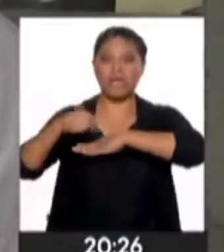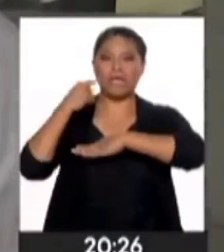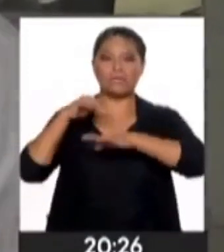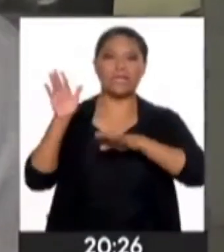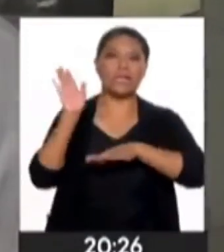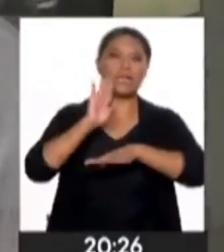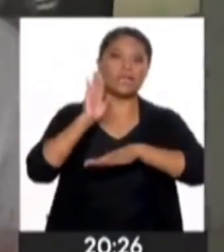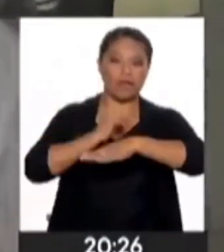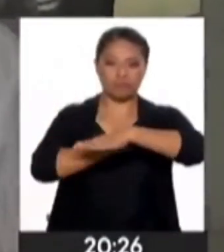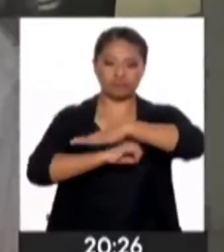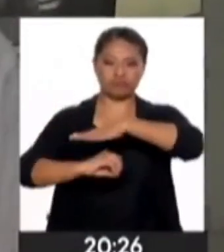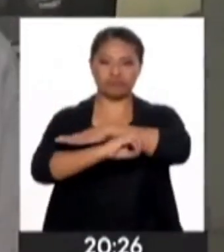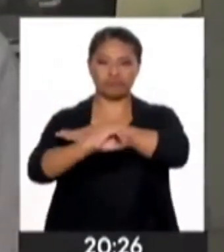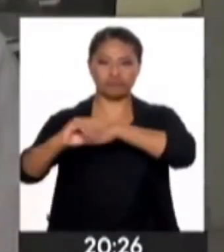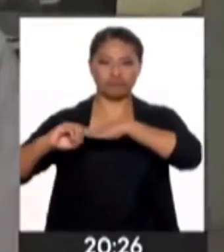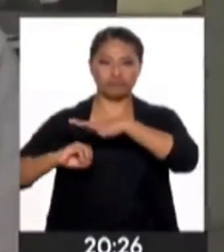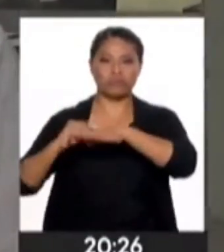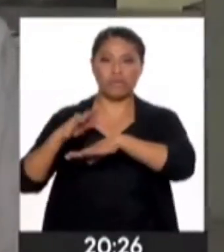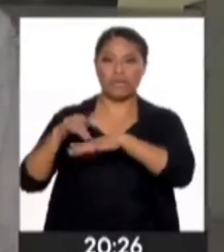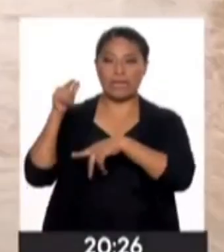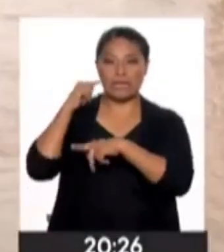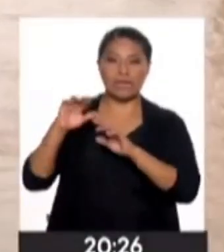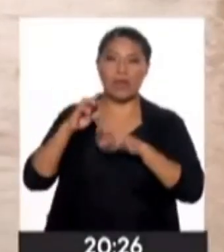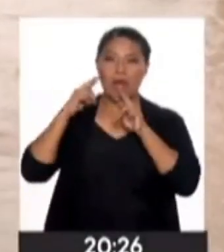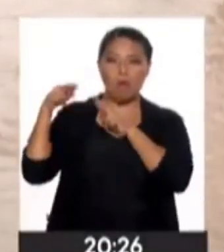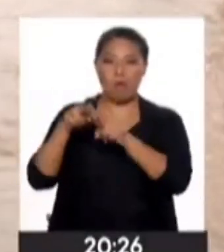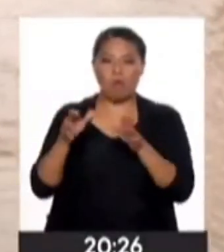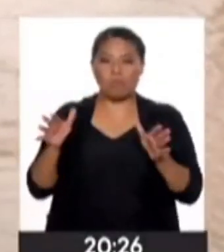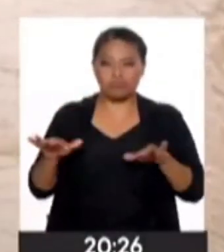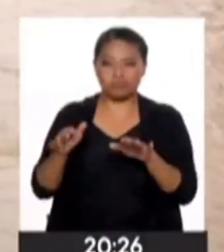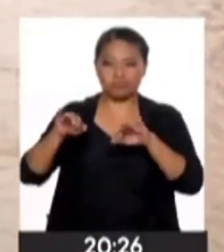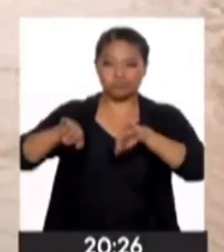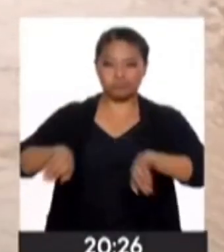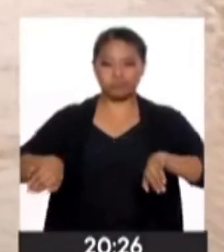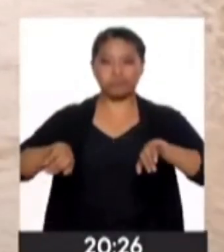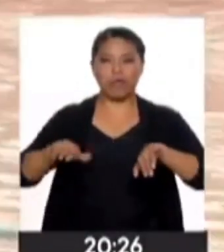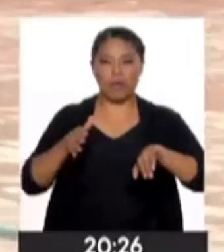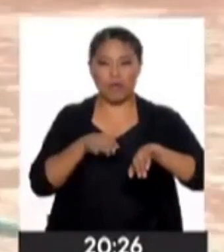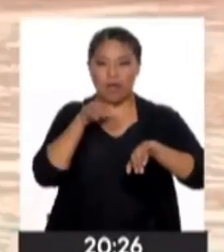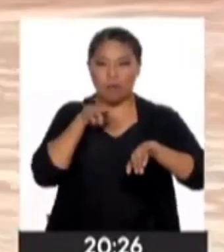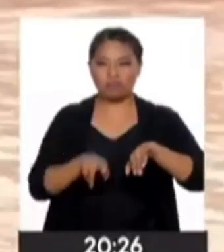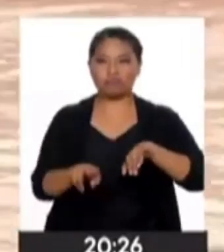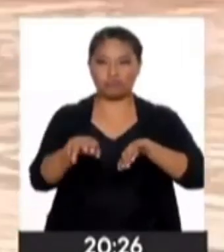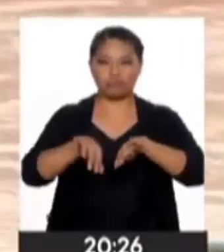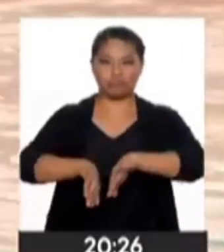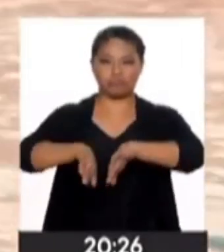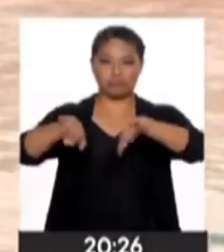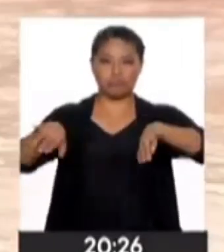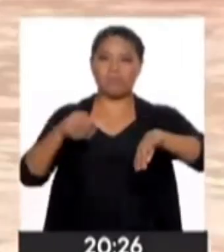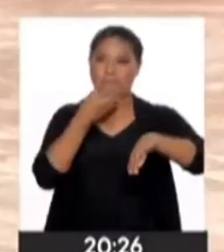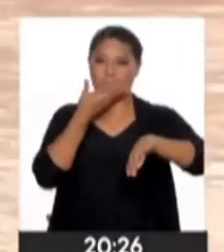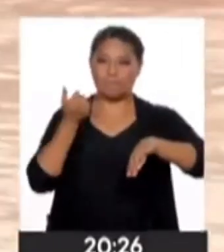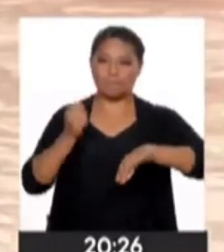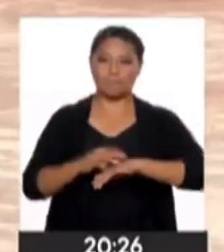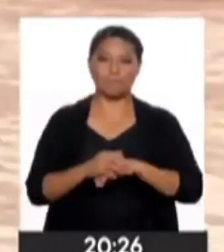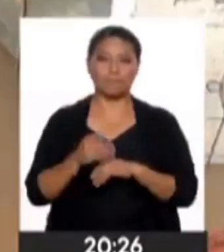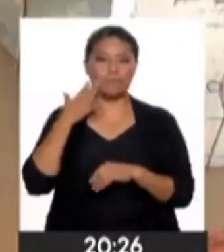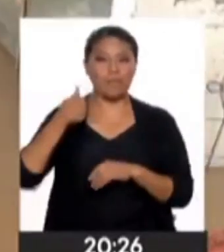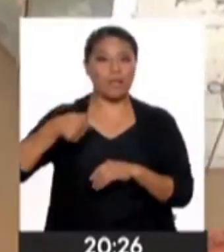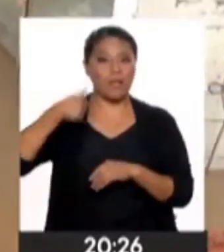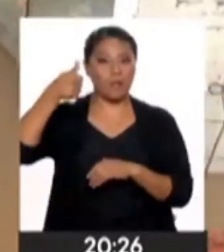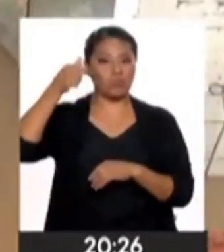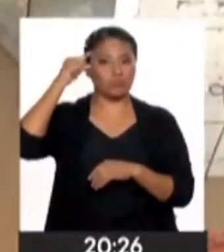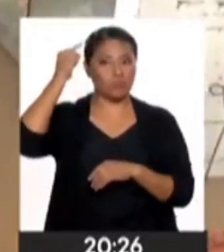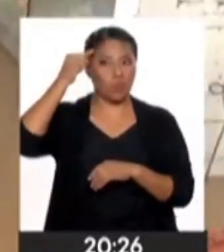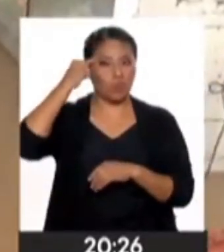regadío, la descolmatación de los cauces de los ríos. Los cuales serán financiados con el propio presupuesto de cada nivel de gobierno.